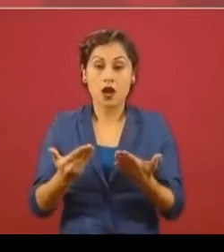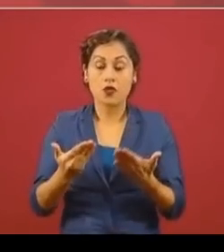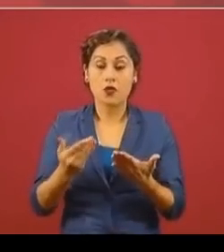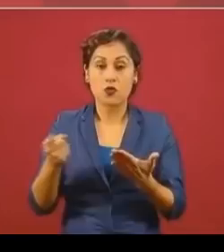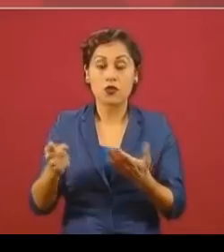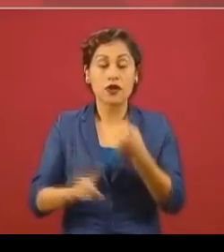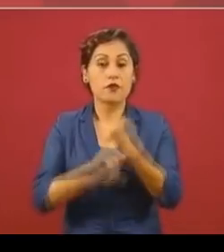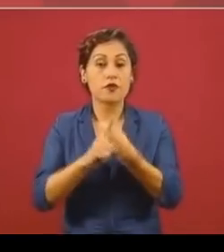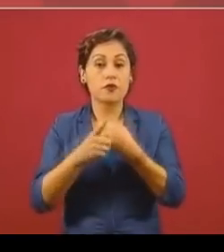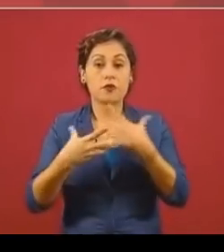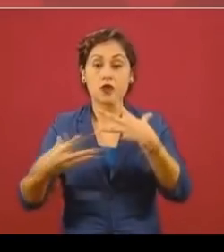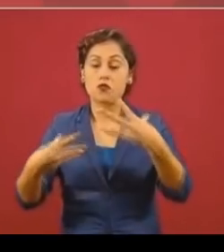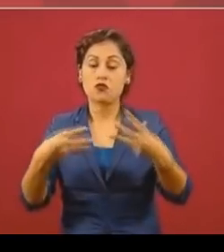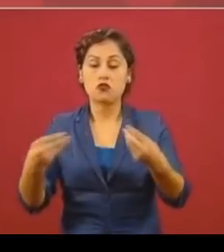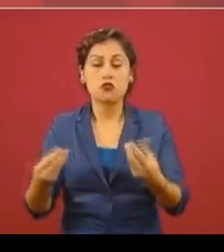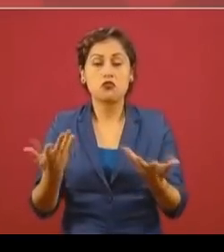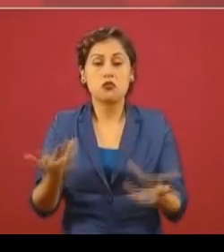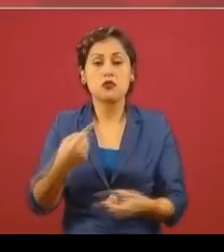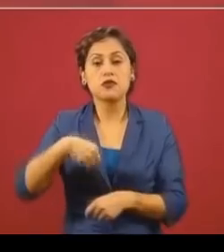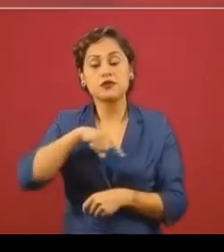estamos profundizando